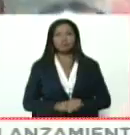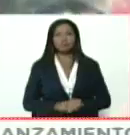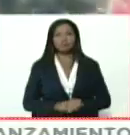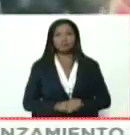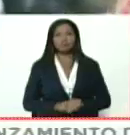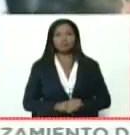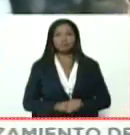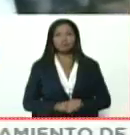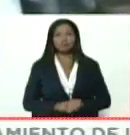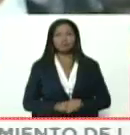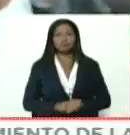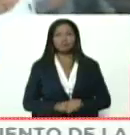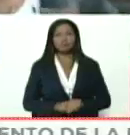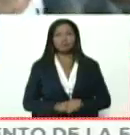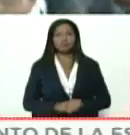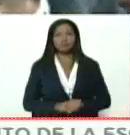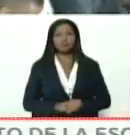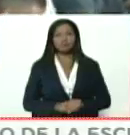Primero,